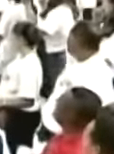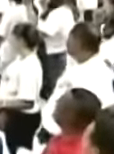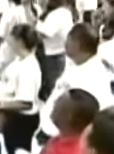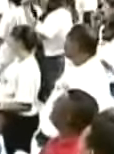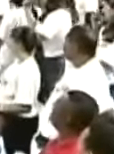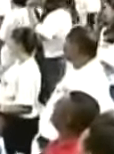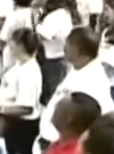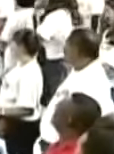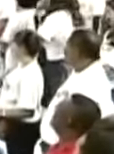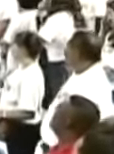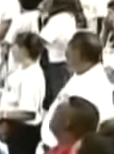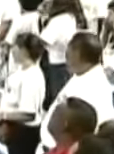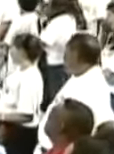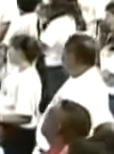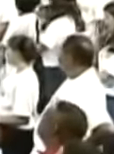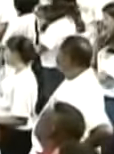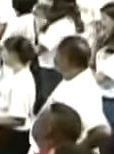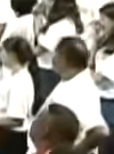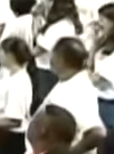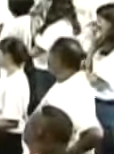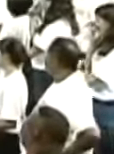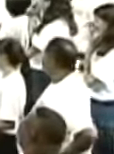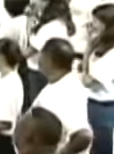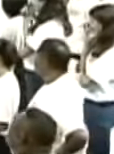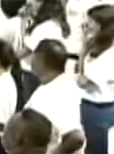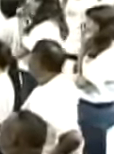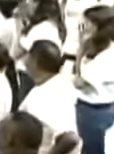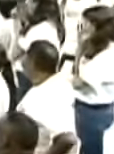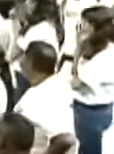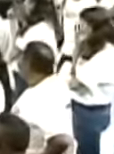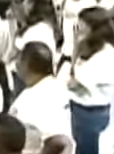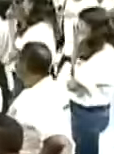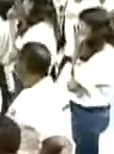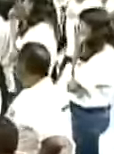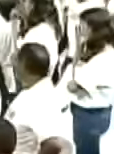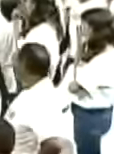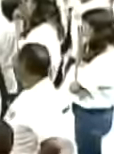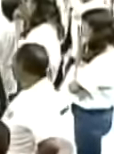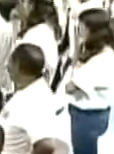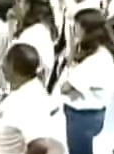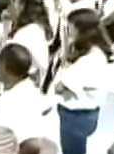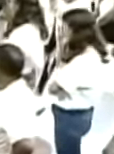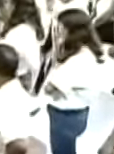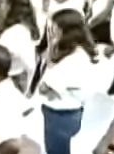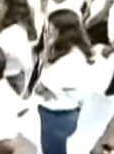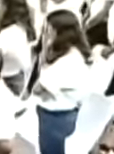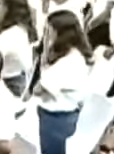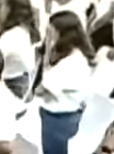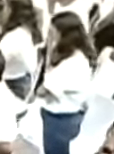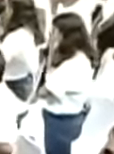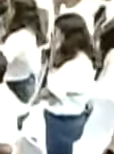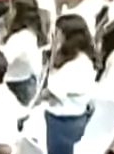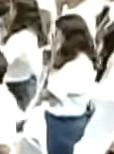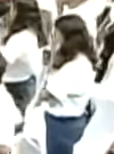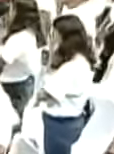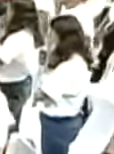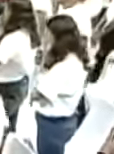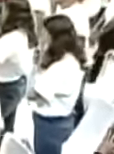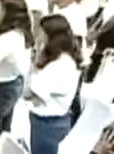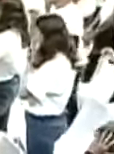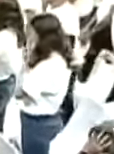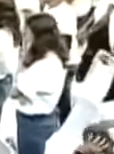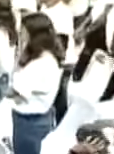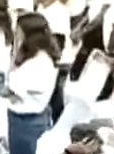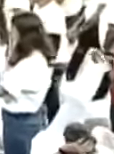Allí vemos al jefe de Estado, lo invita entonces a compartir con comuneras y comuneros de todo el país que se encuentran acá en el